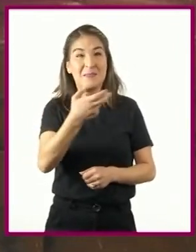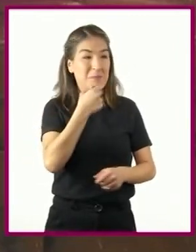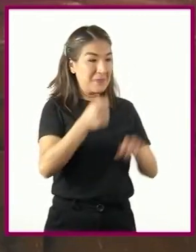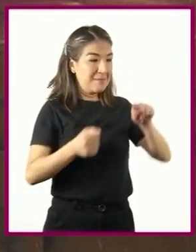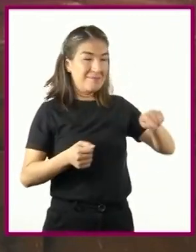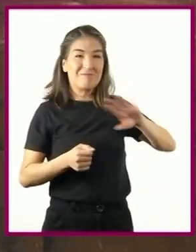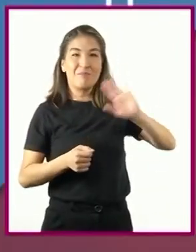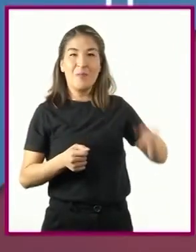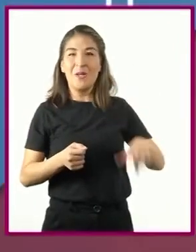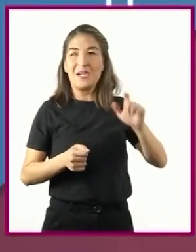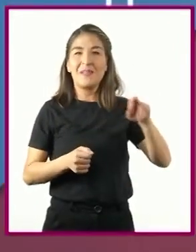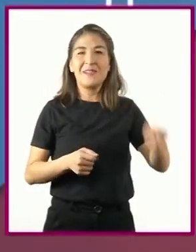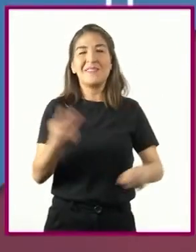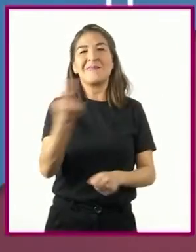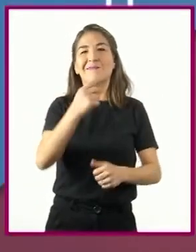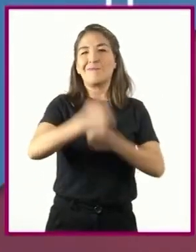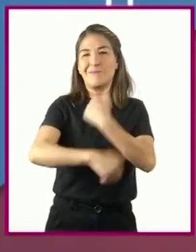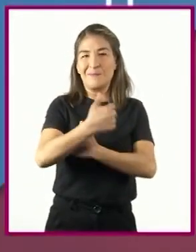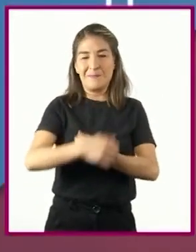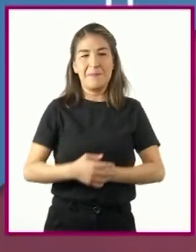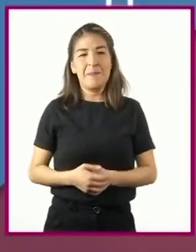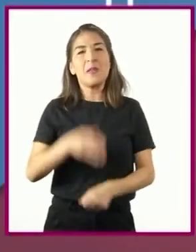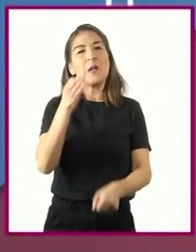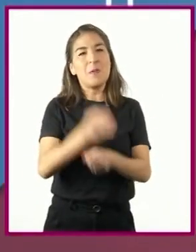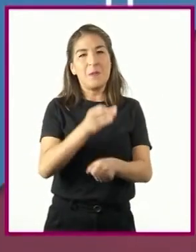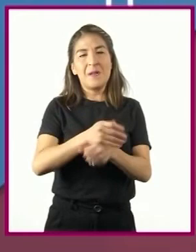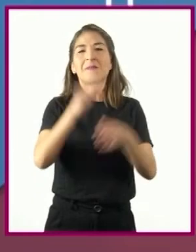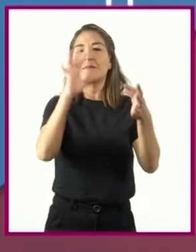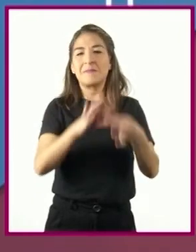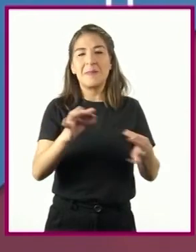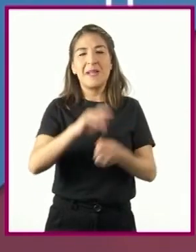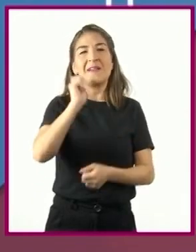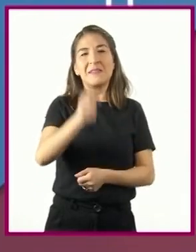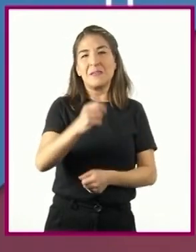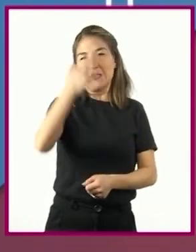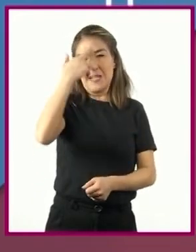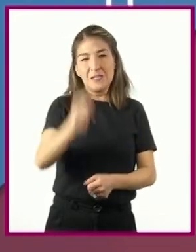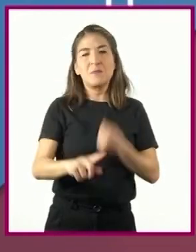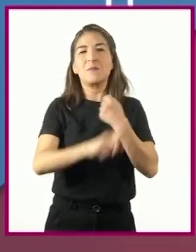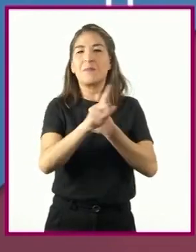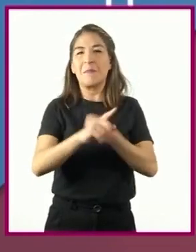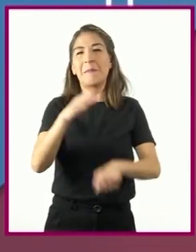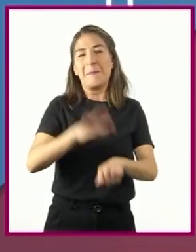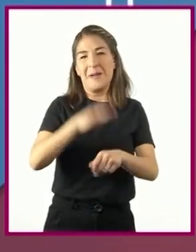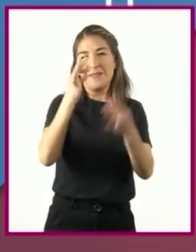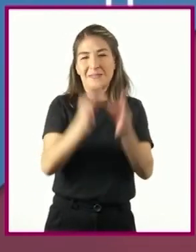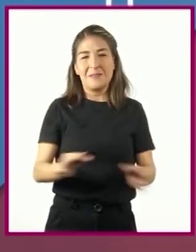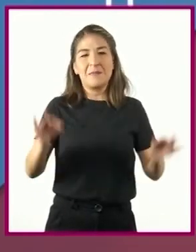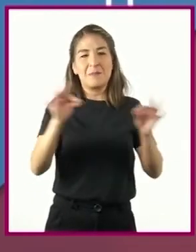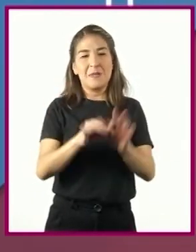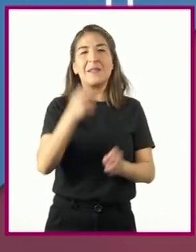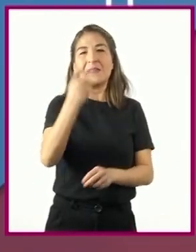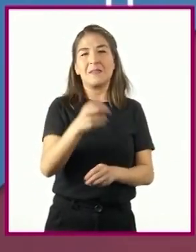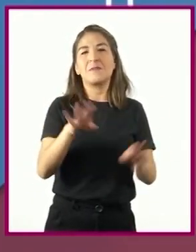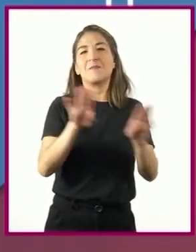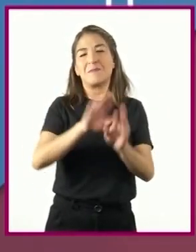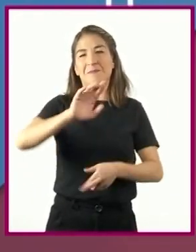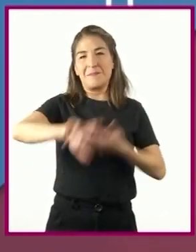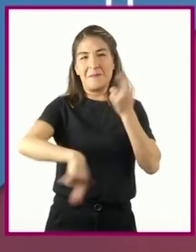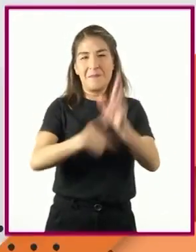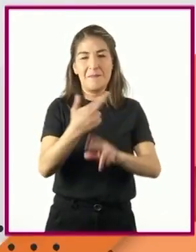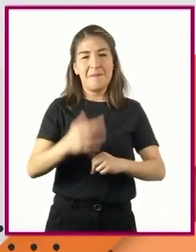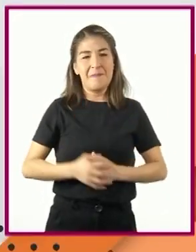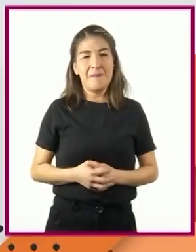Lenin. Es momento de hablar de las consecuencias más importantes que dejó esta revolución.